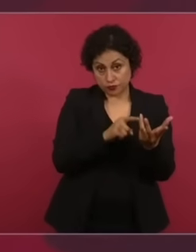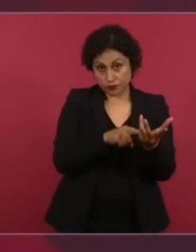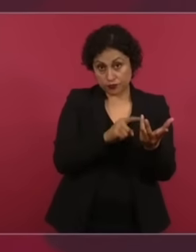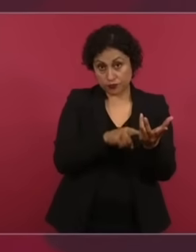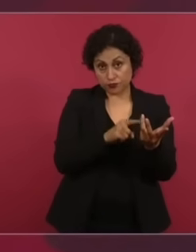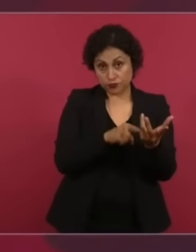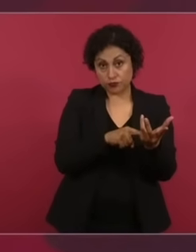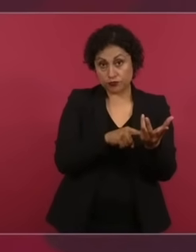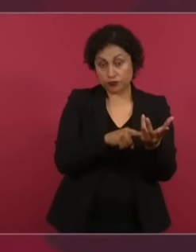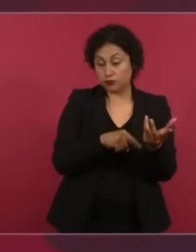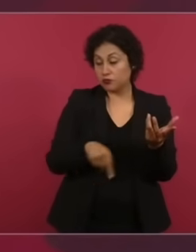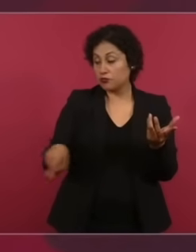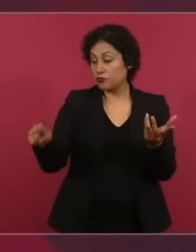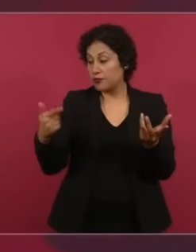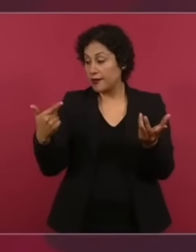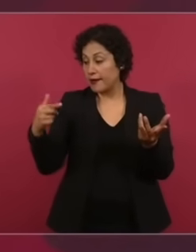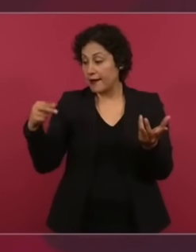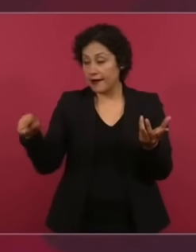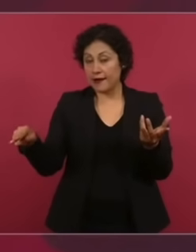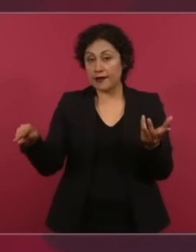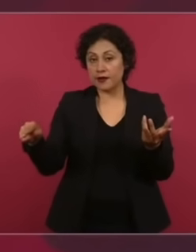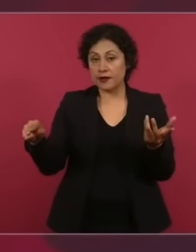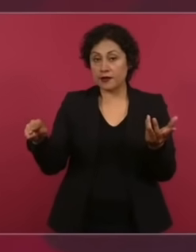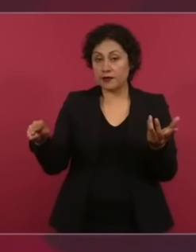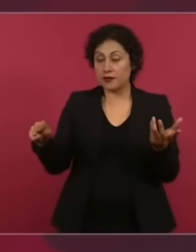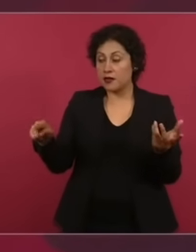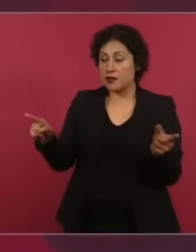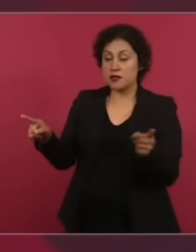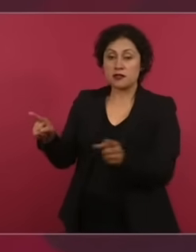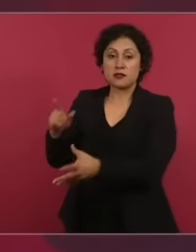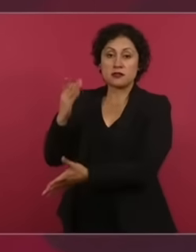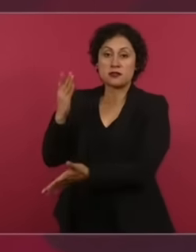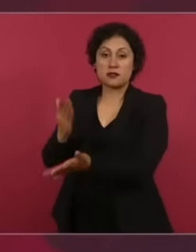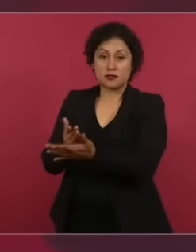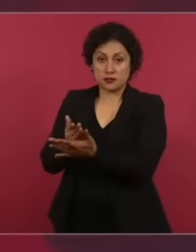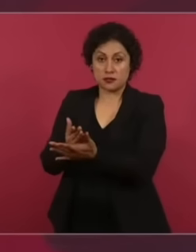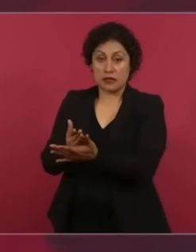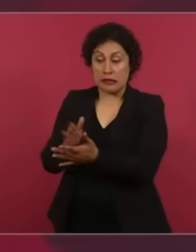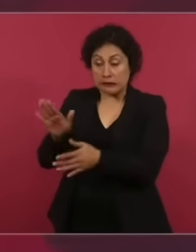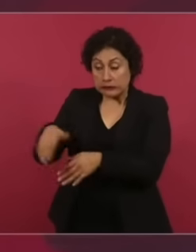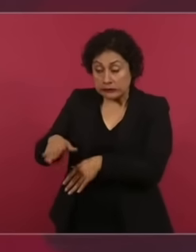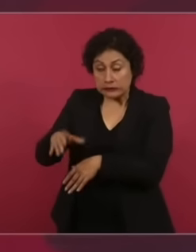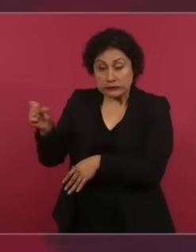estos de la Guardia Nacional porque querían que fueran a tomar,